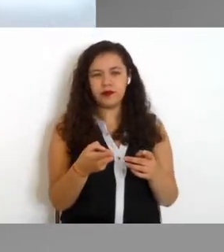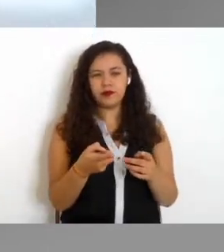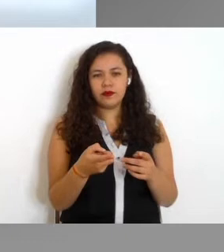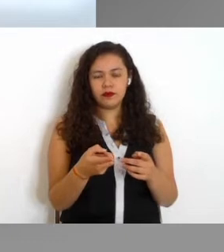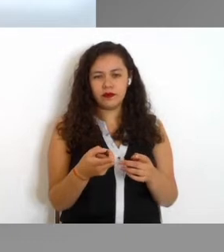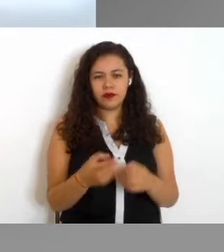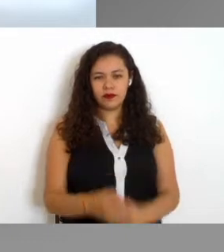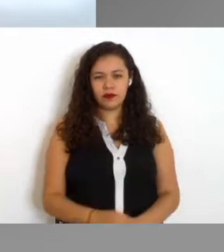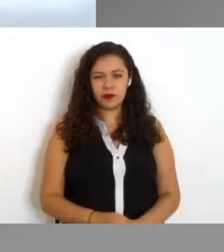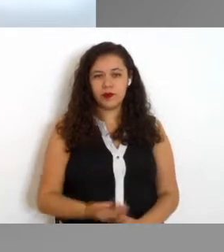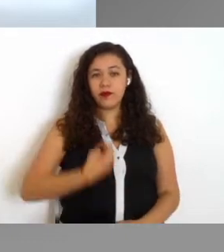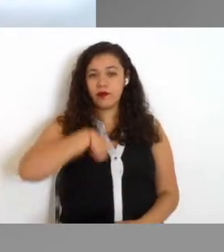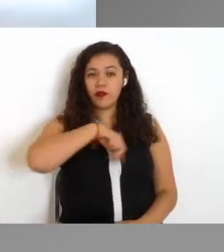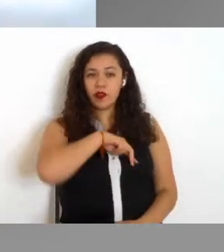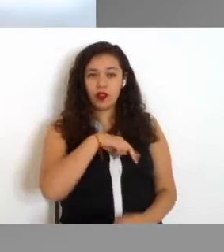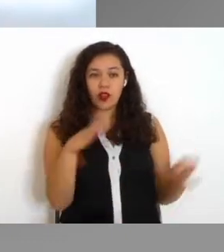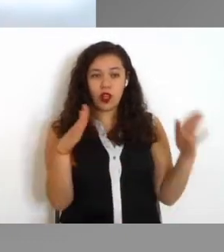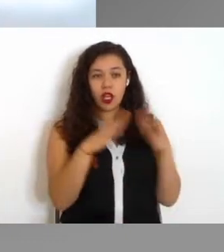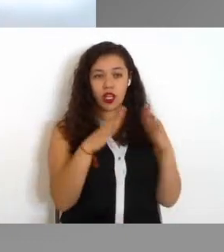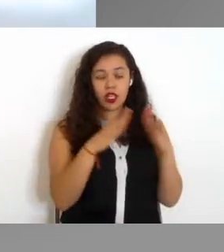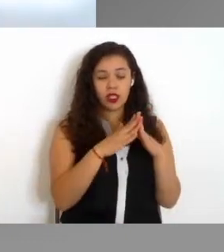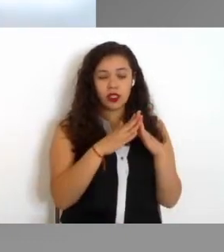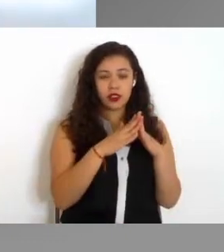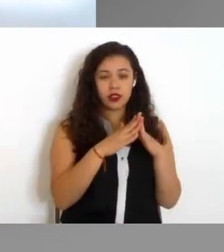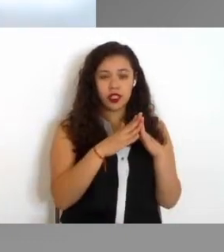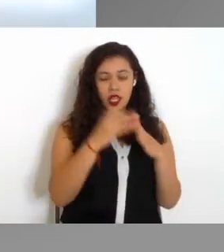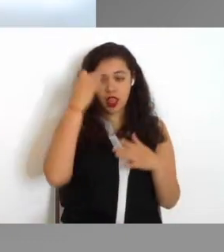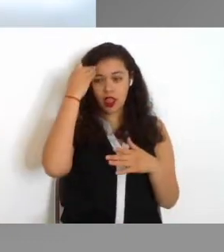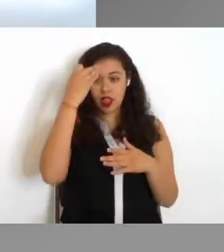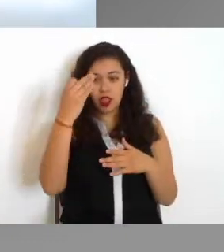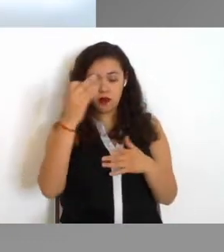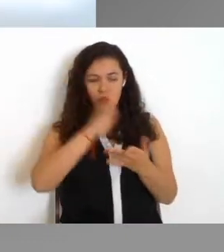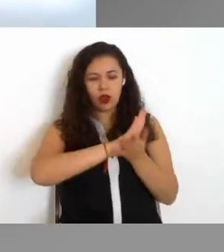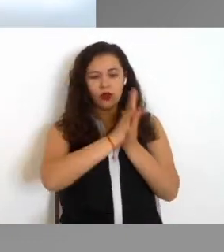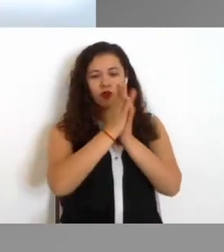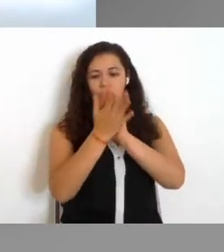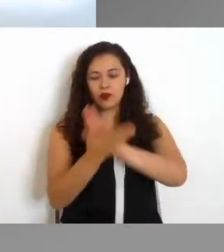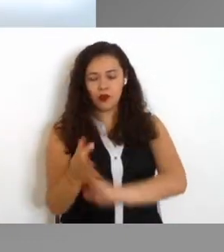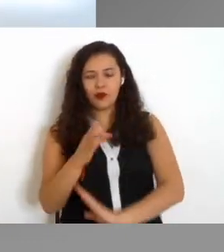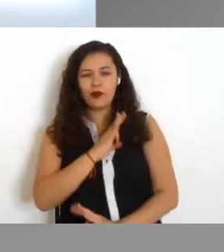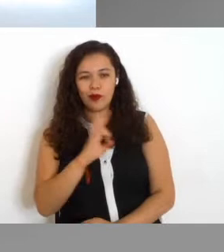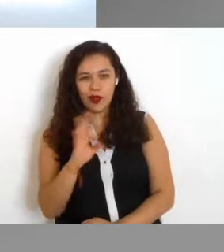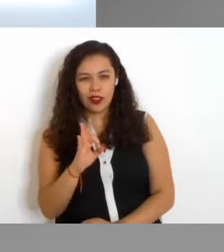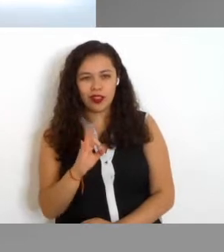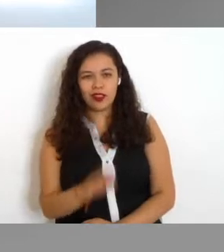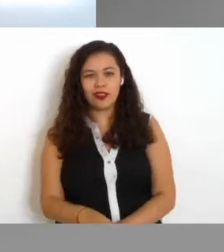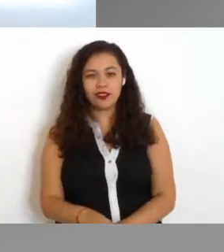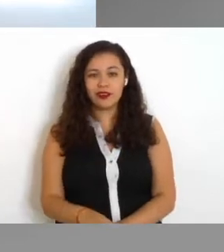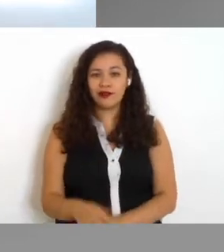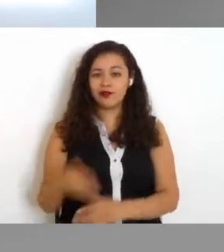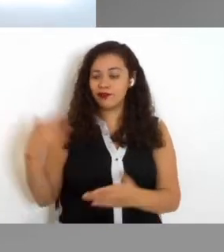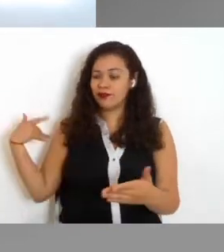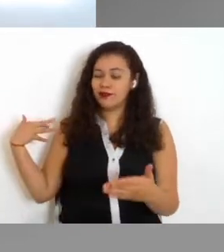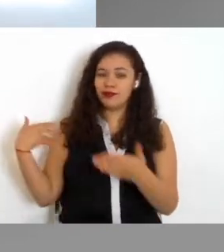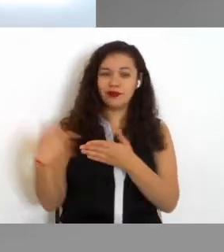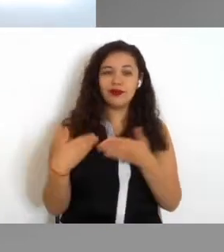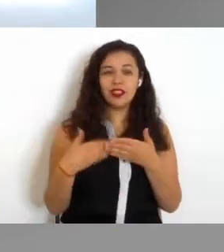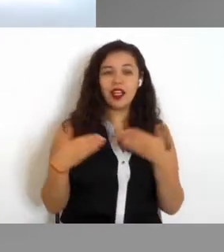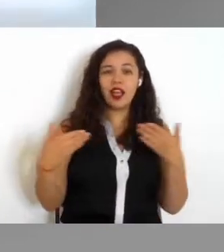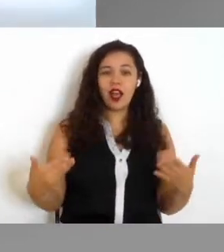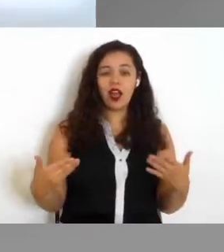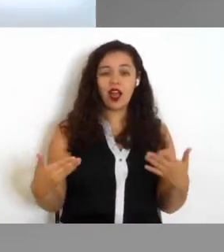somos una casa abierta al tiempo, y hoy en día sin duda es tiempo de